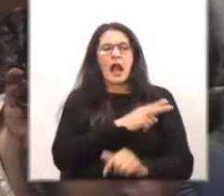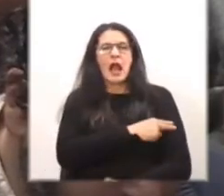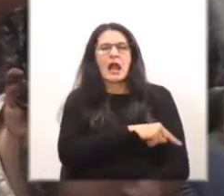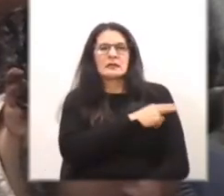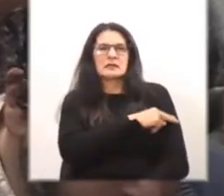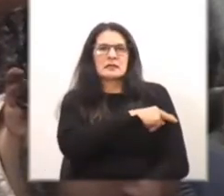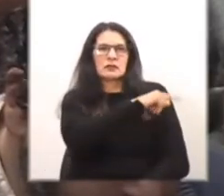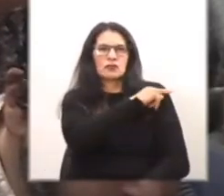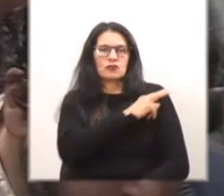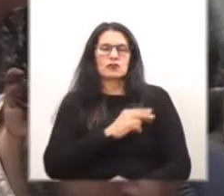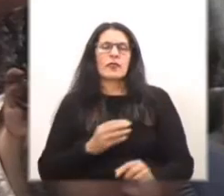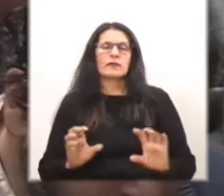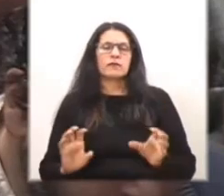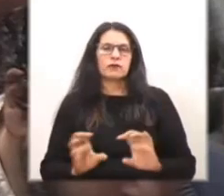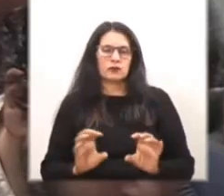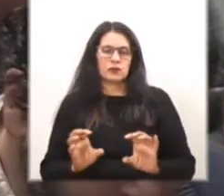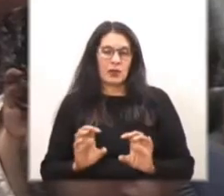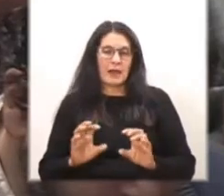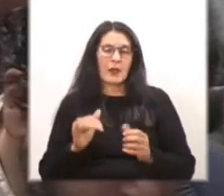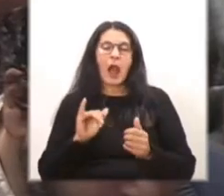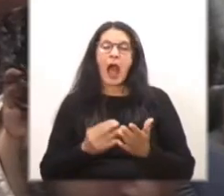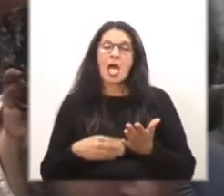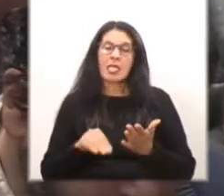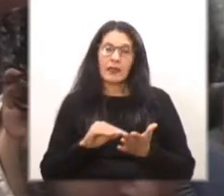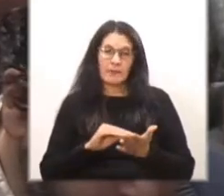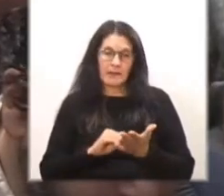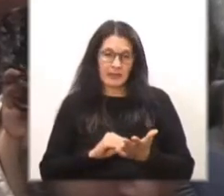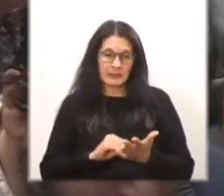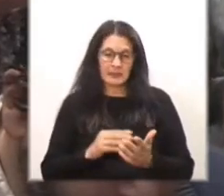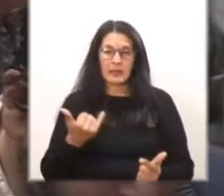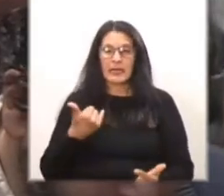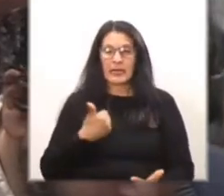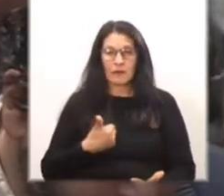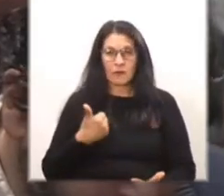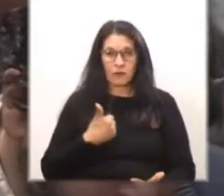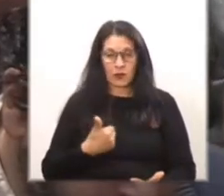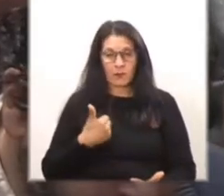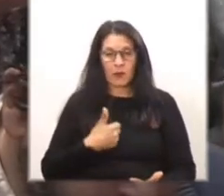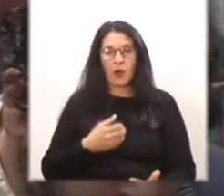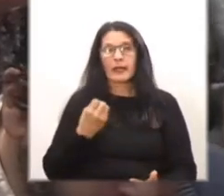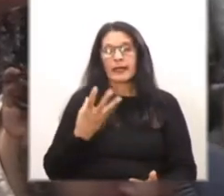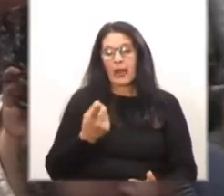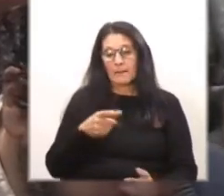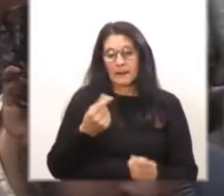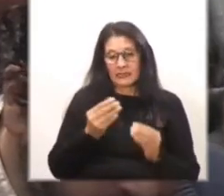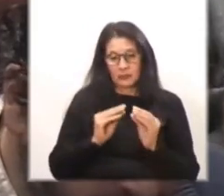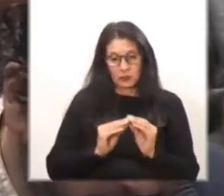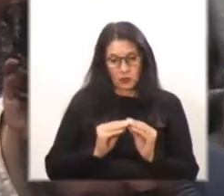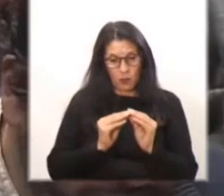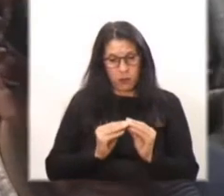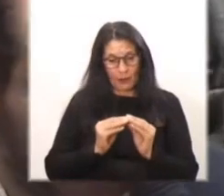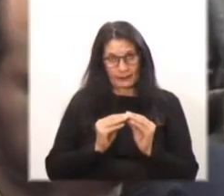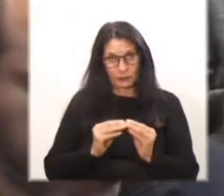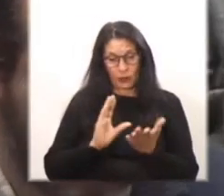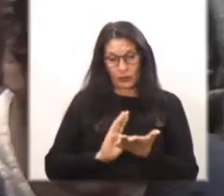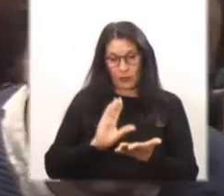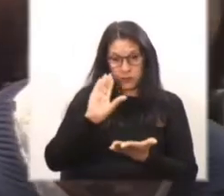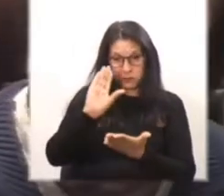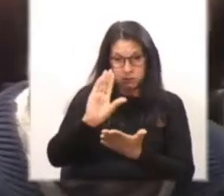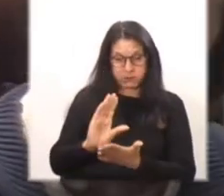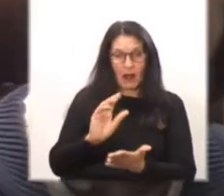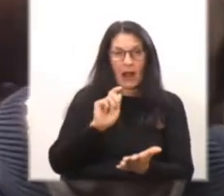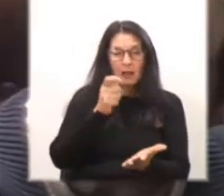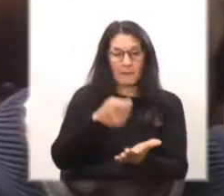funcionarios. Además, se nos informó que el presupuesto destinado al pago